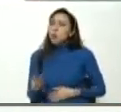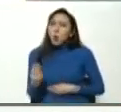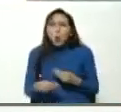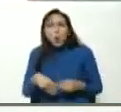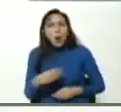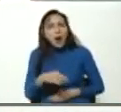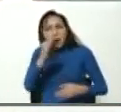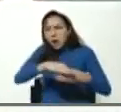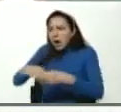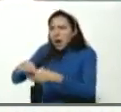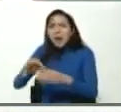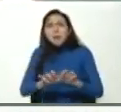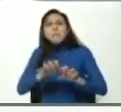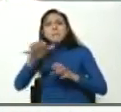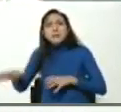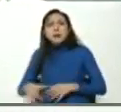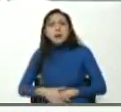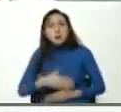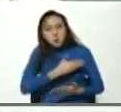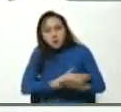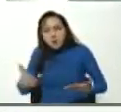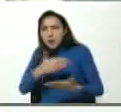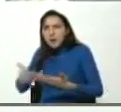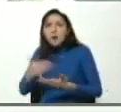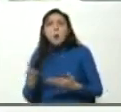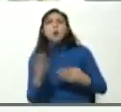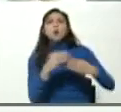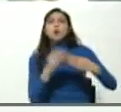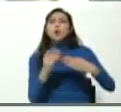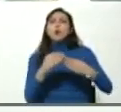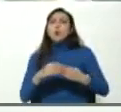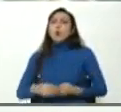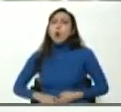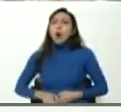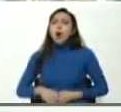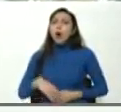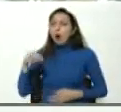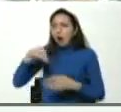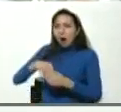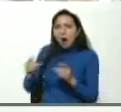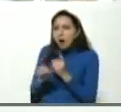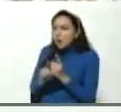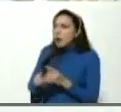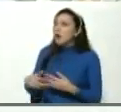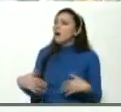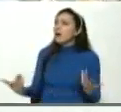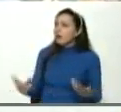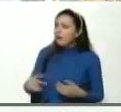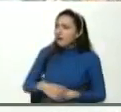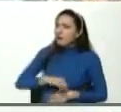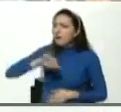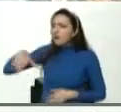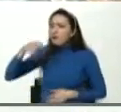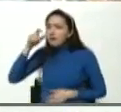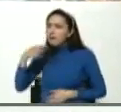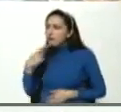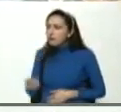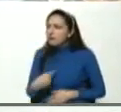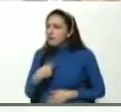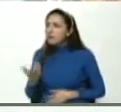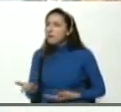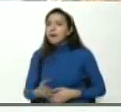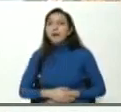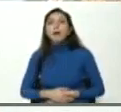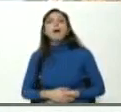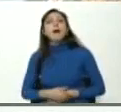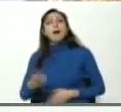miles de millones de bolívares millones de dólares en las redes sociales a jorge rodríguez porque